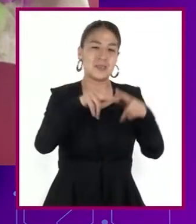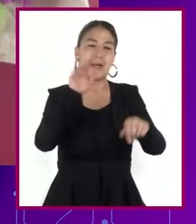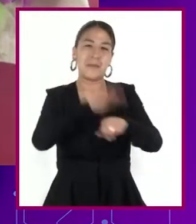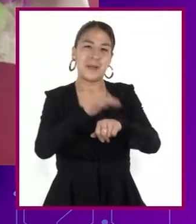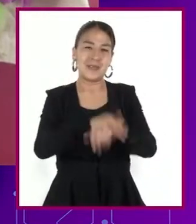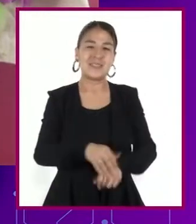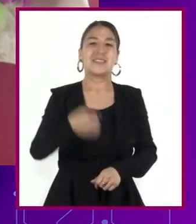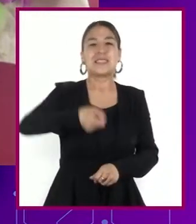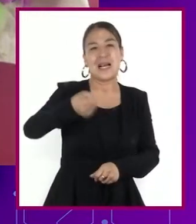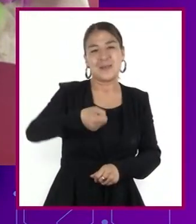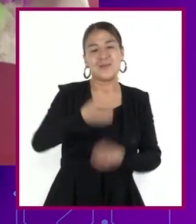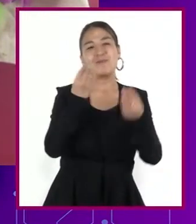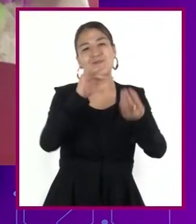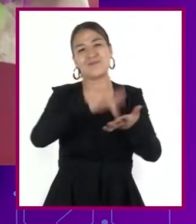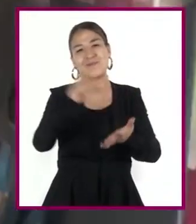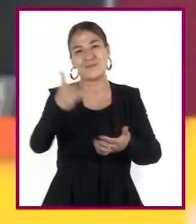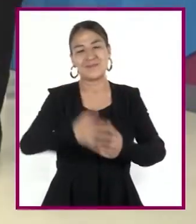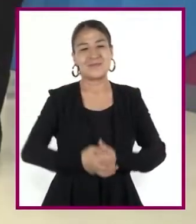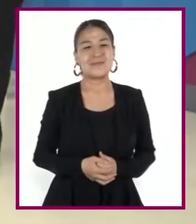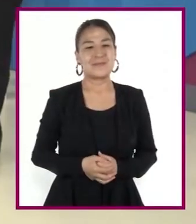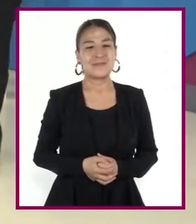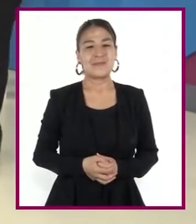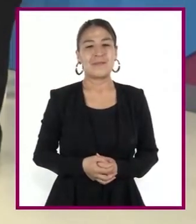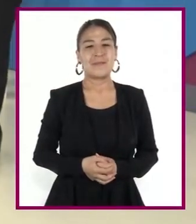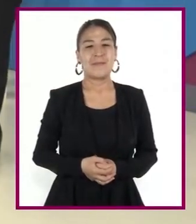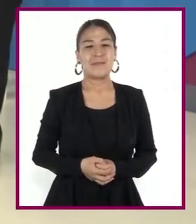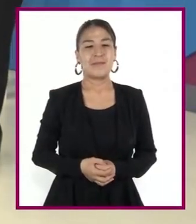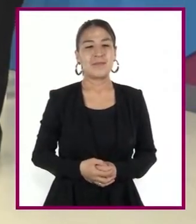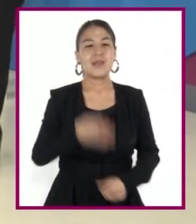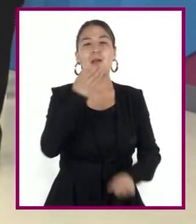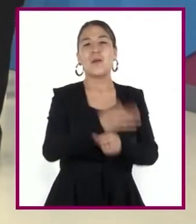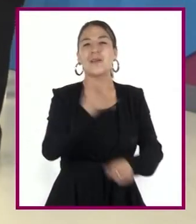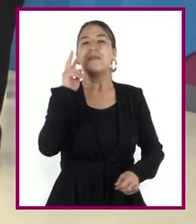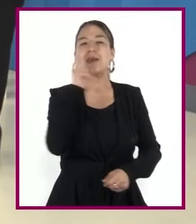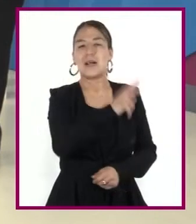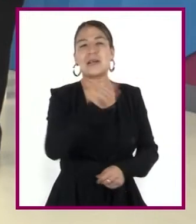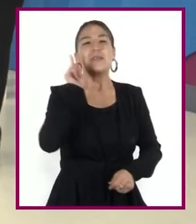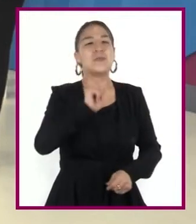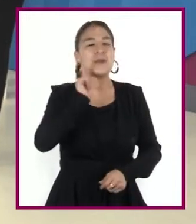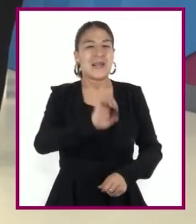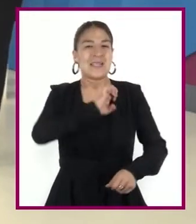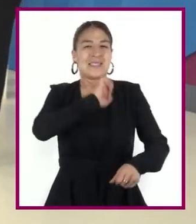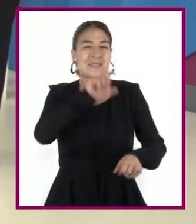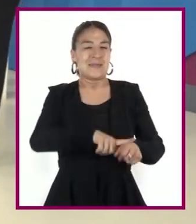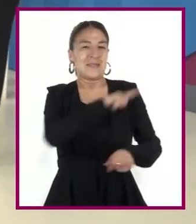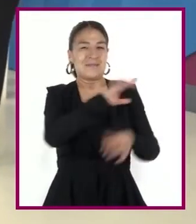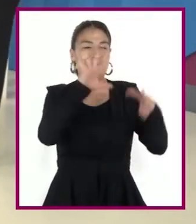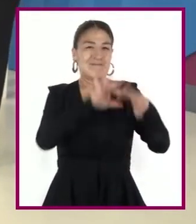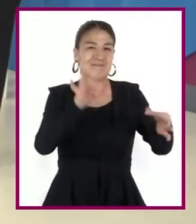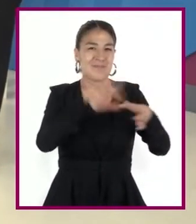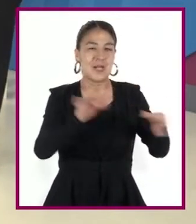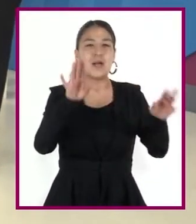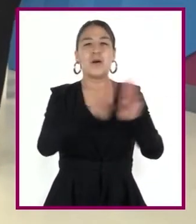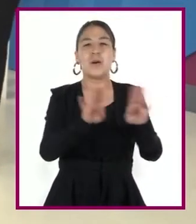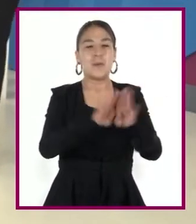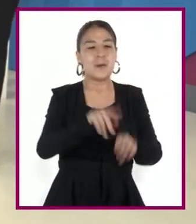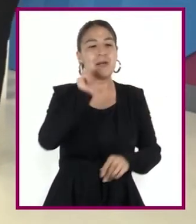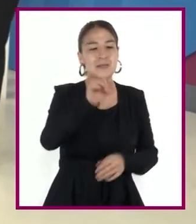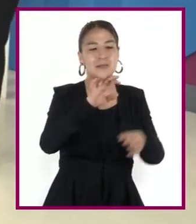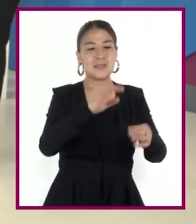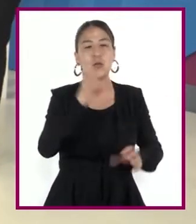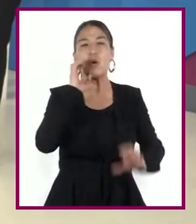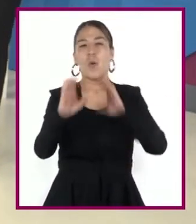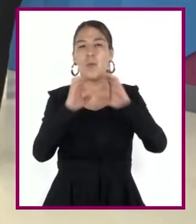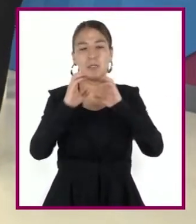un saludo y muchas gracias. Como escuchamos, la especialista les invita a reconocer la